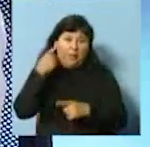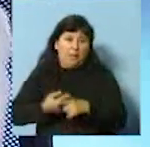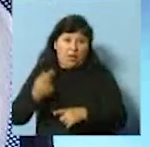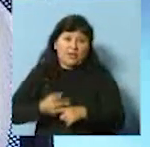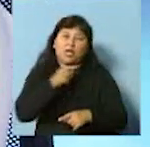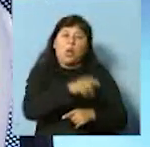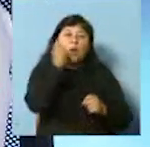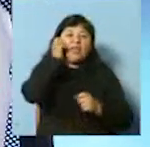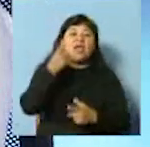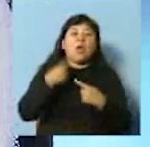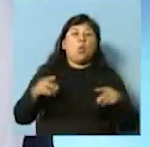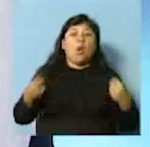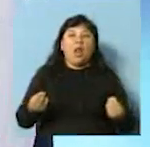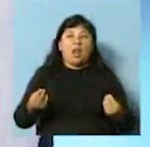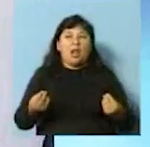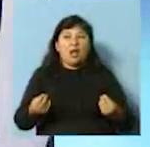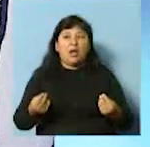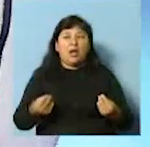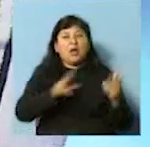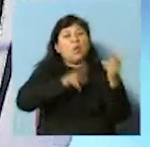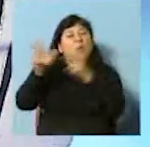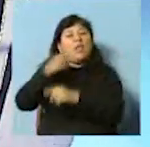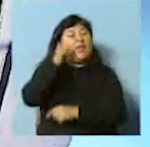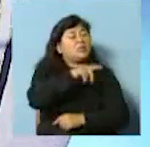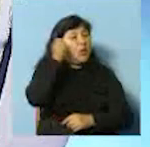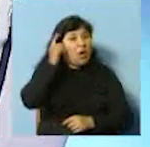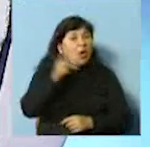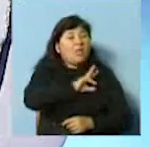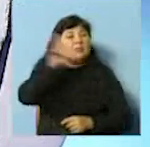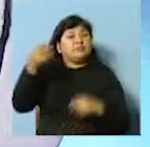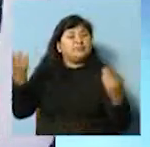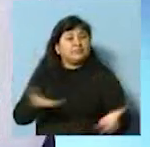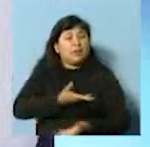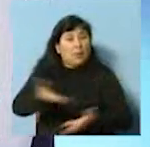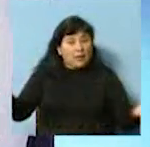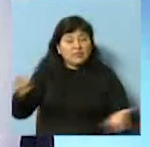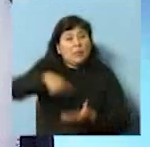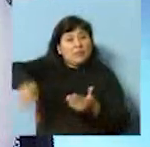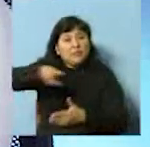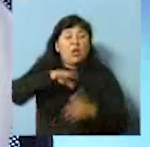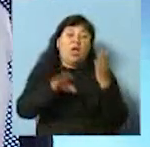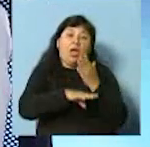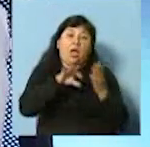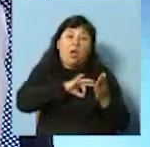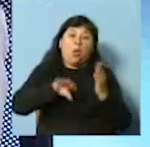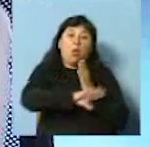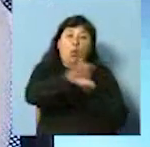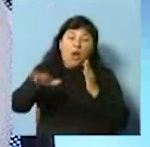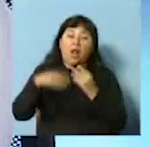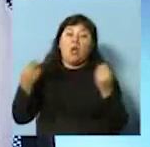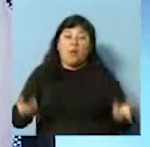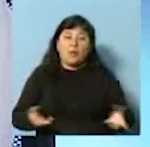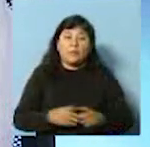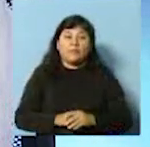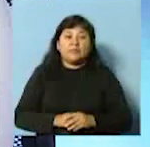campaña puntualmente que propone alejandro vilca o la izquierda para que toda la gente gana igual como gobernados y nosotros por eso te decía